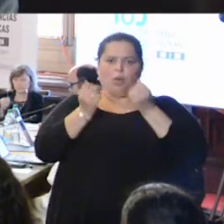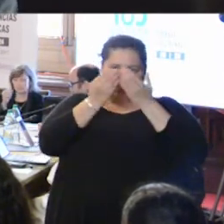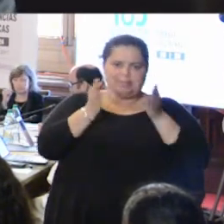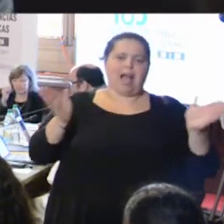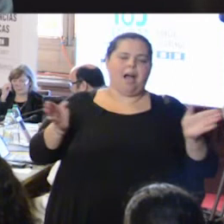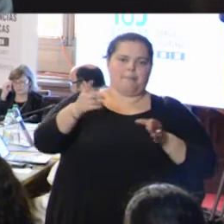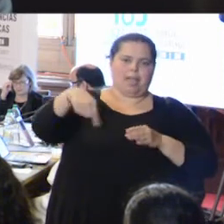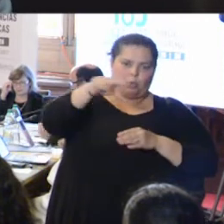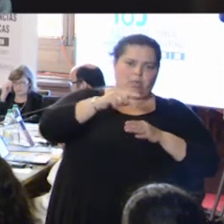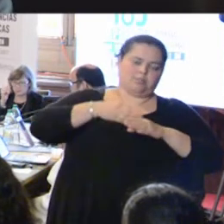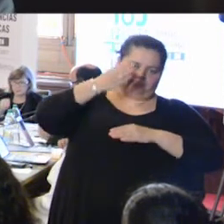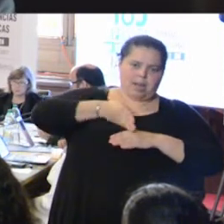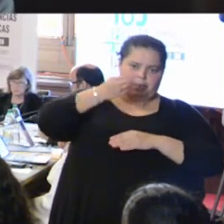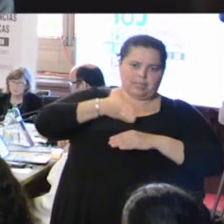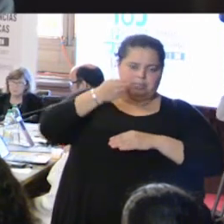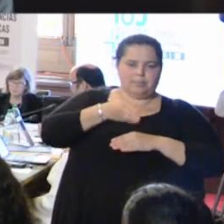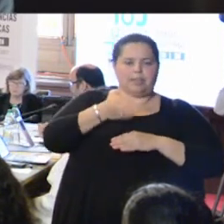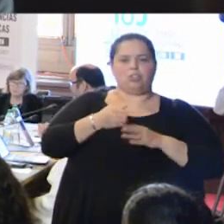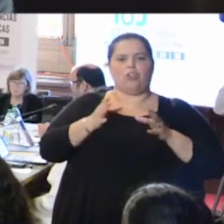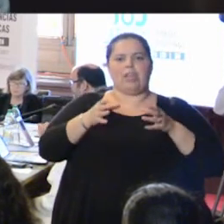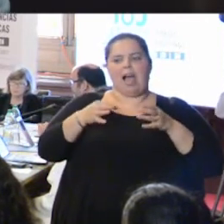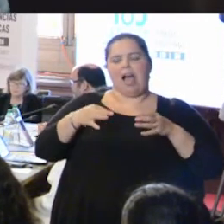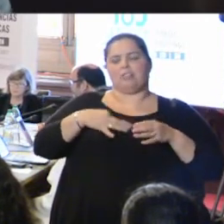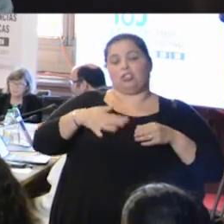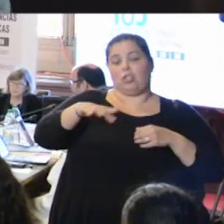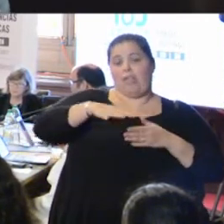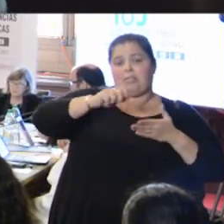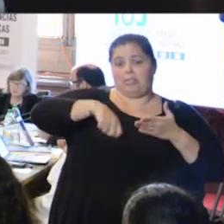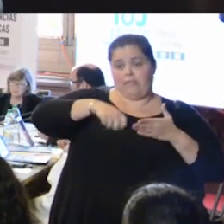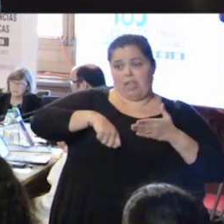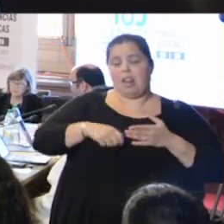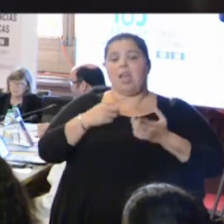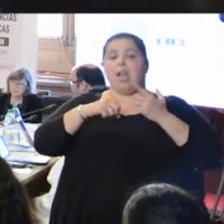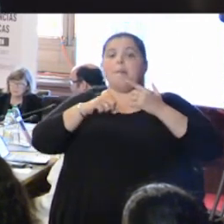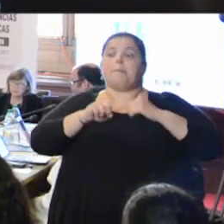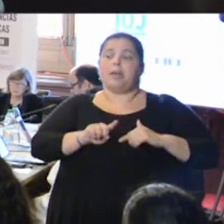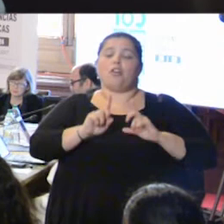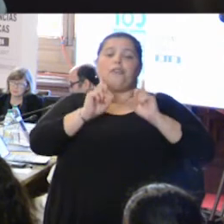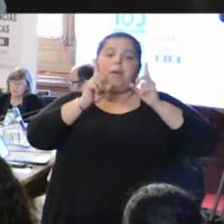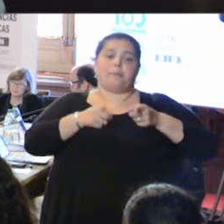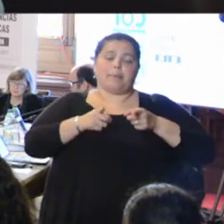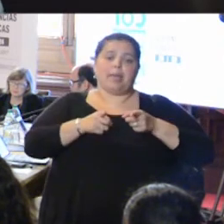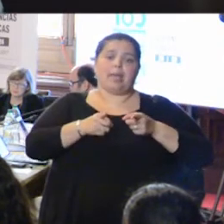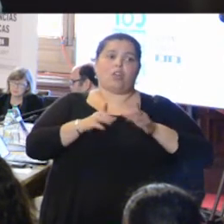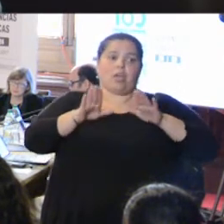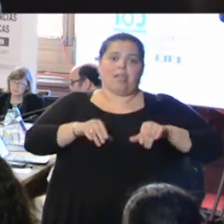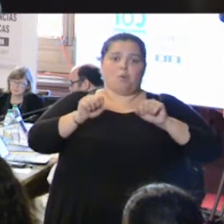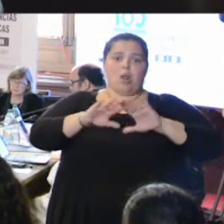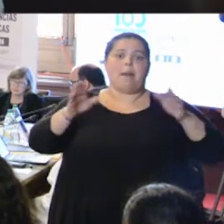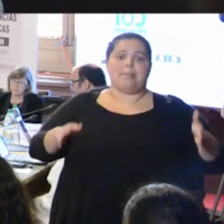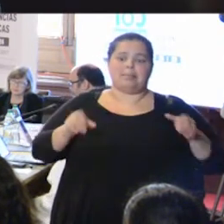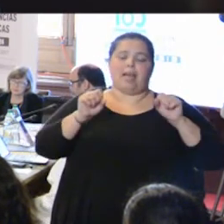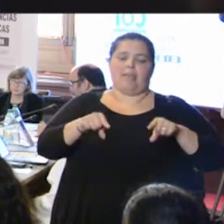la participación de sociedad civil en las diversas instancias, pero nos quedamos con también la mesa de trabajo, ¿verdad? El